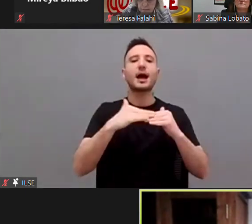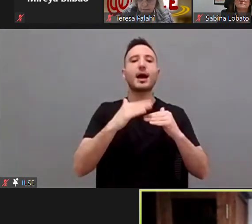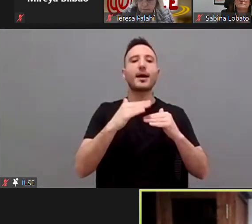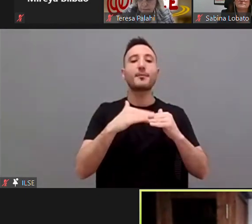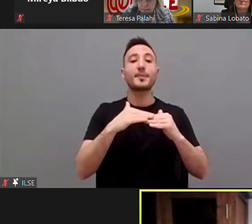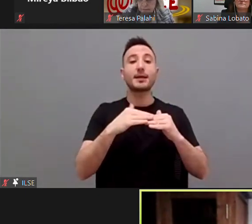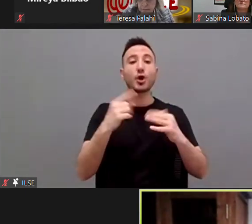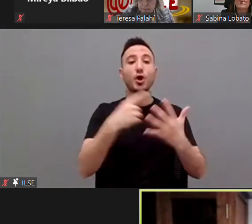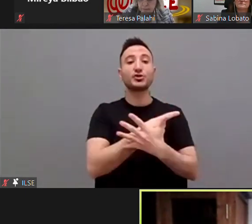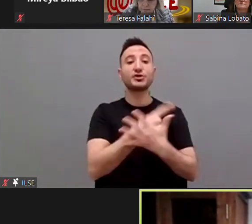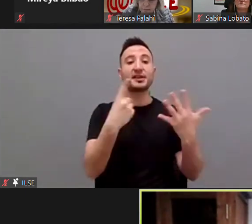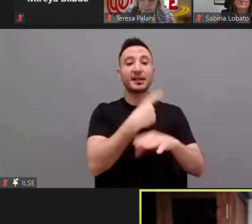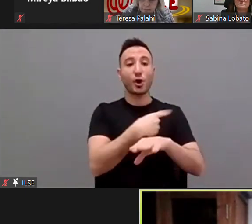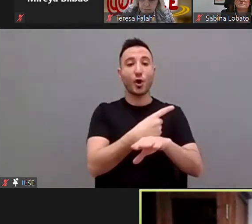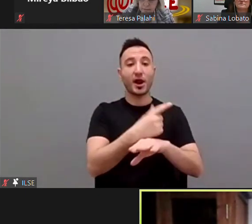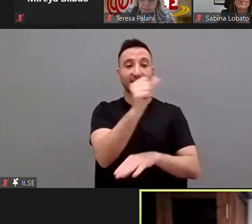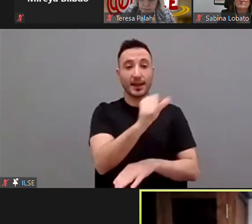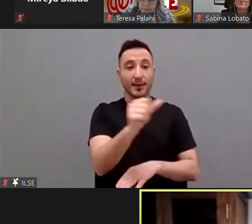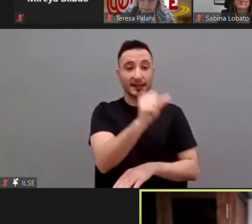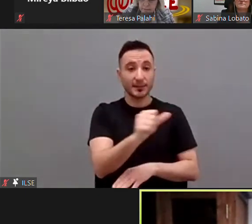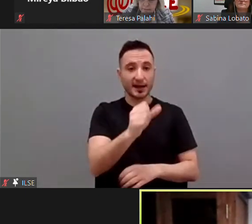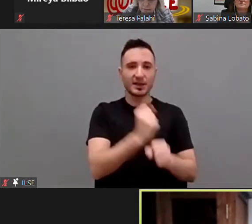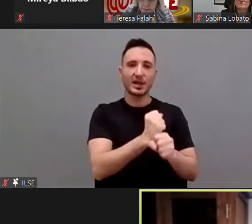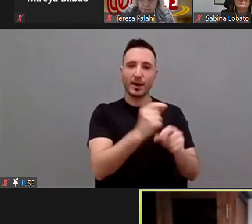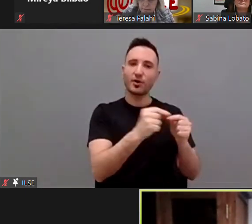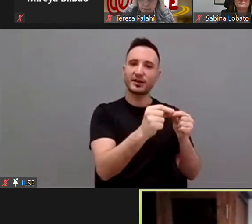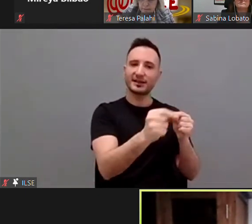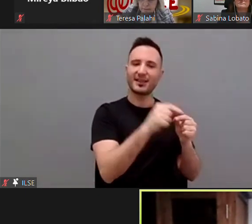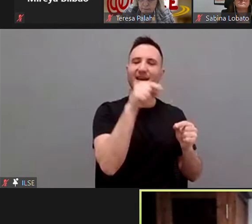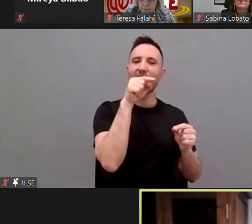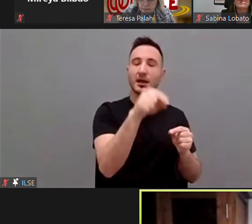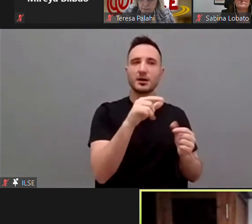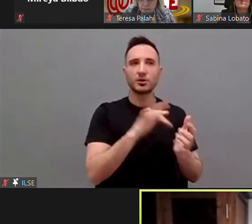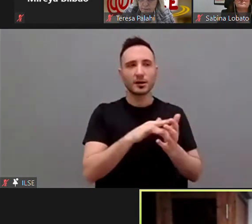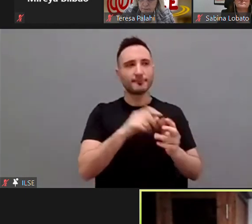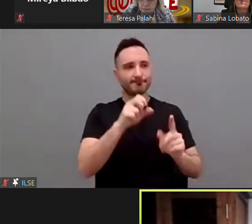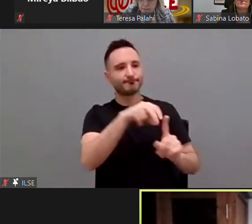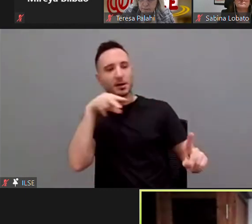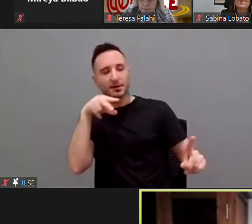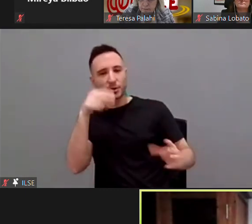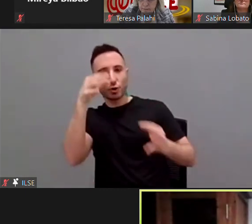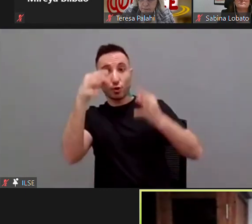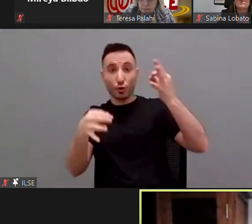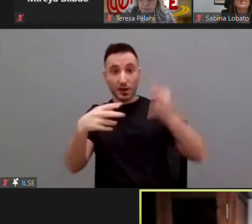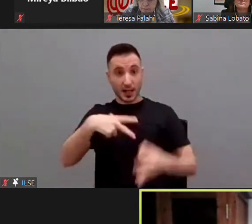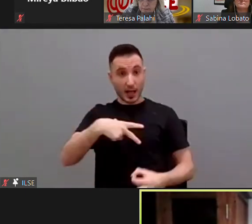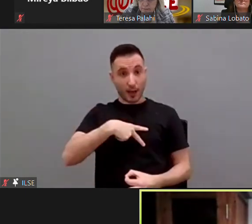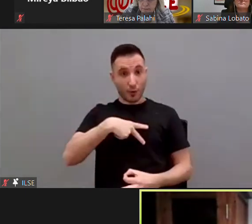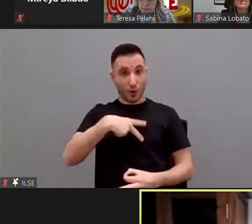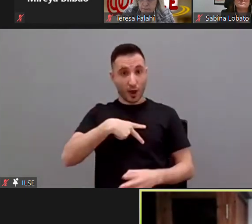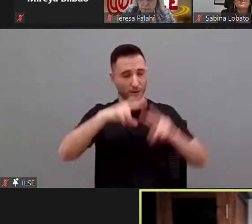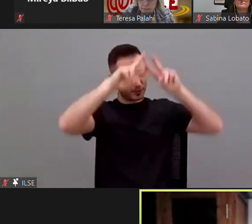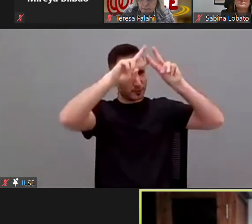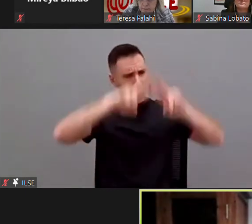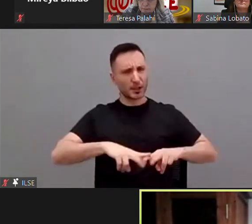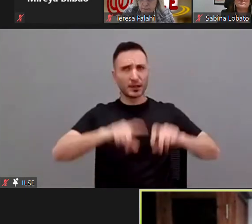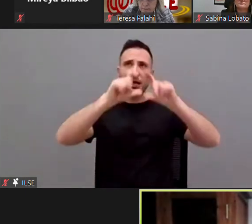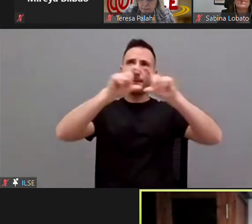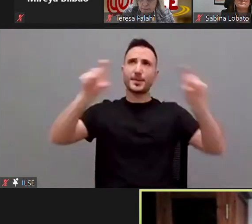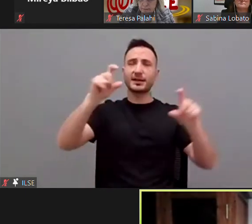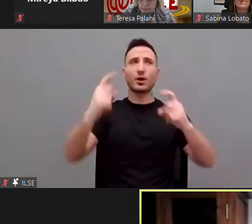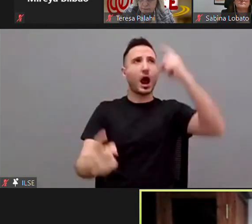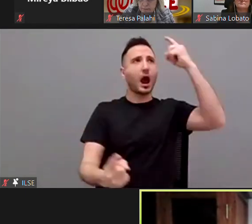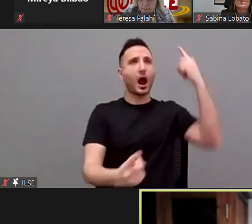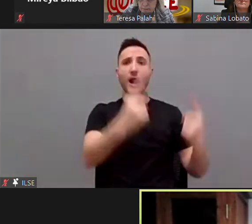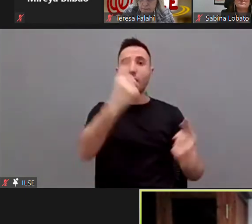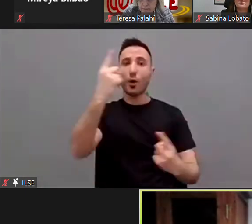semanales. Esto, los juristas estamos viendo ya la aplicación práctica, que algunos empresarios, si no